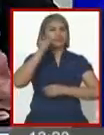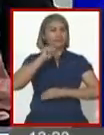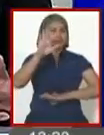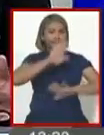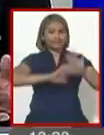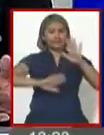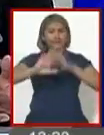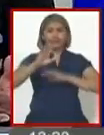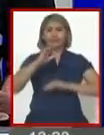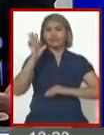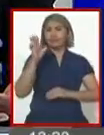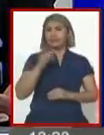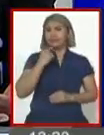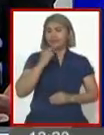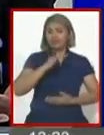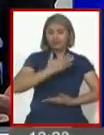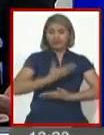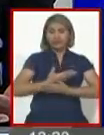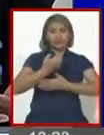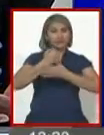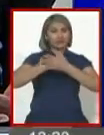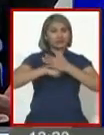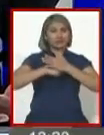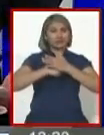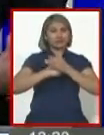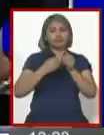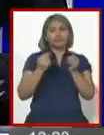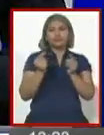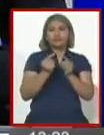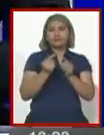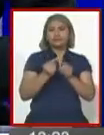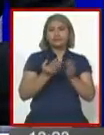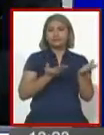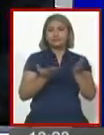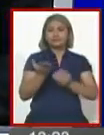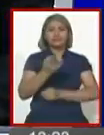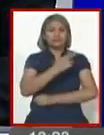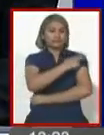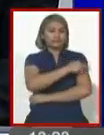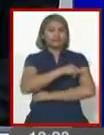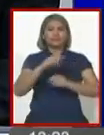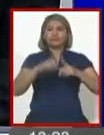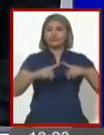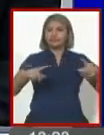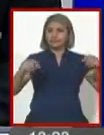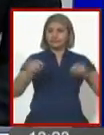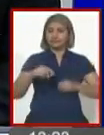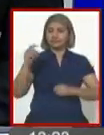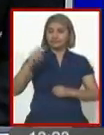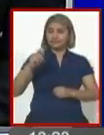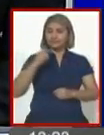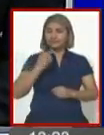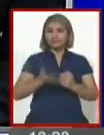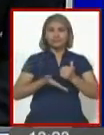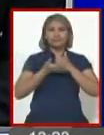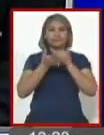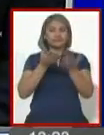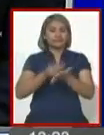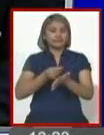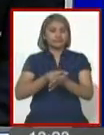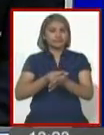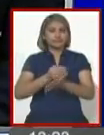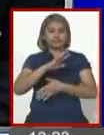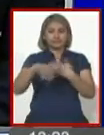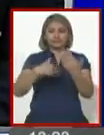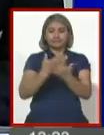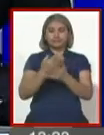está muy preocupada porque su pequeño nació prematuro y está internado ahora en el hospital japonés. Ella necesita ayuda económica